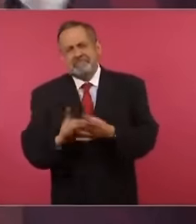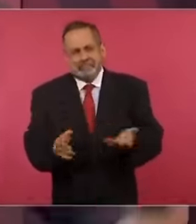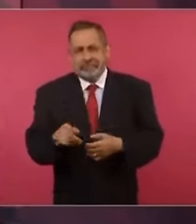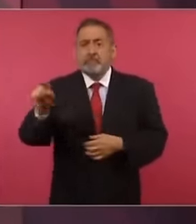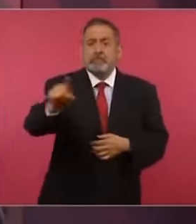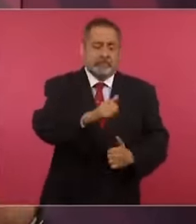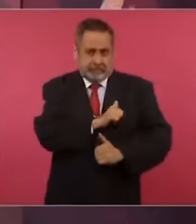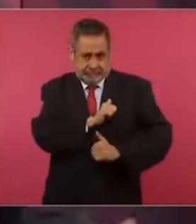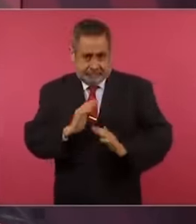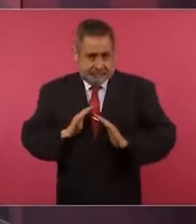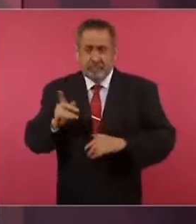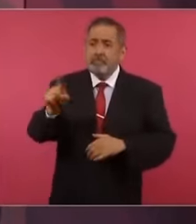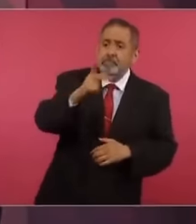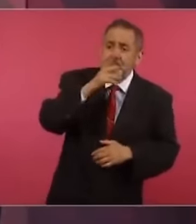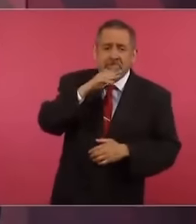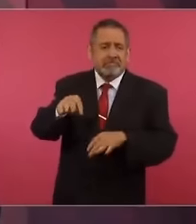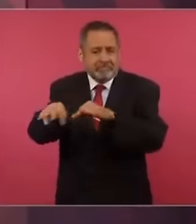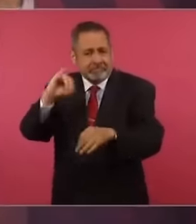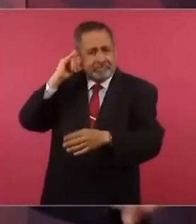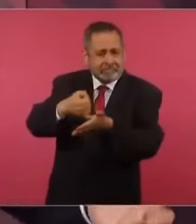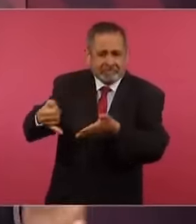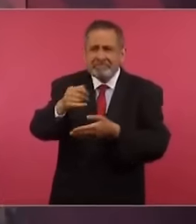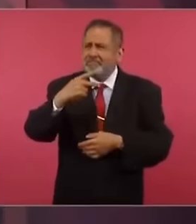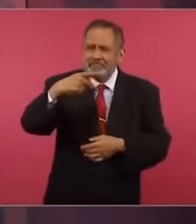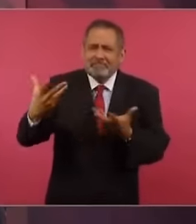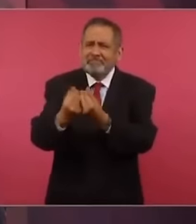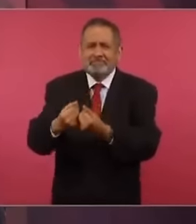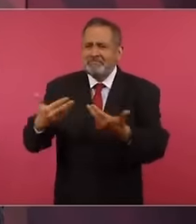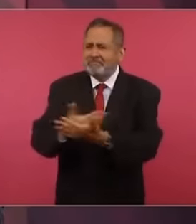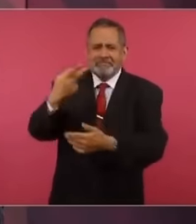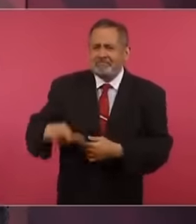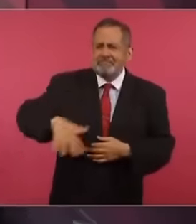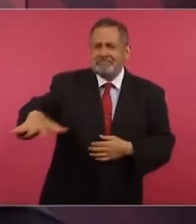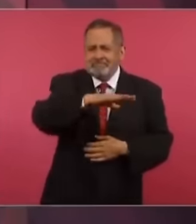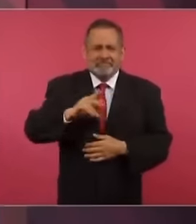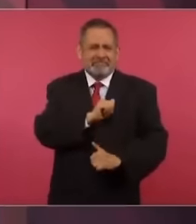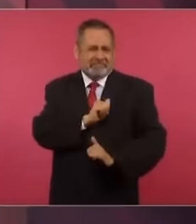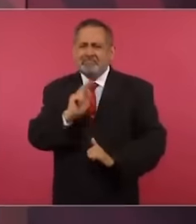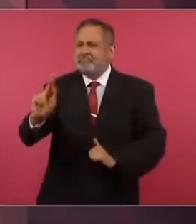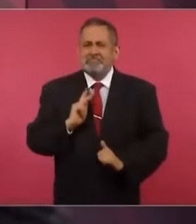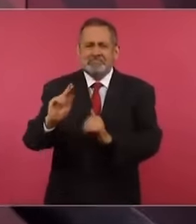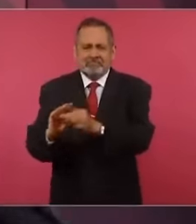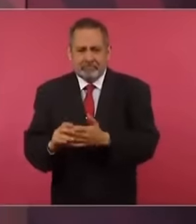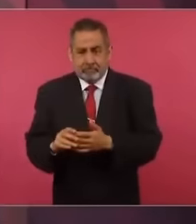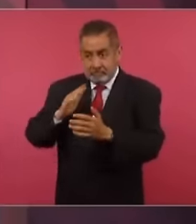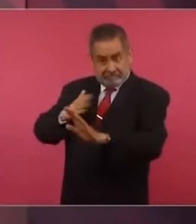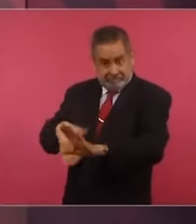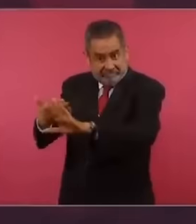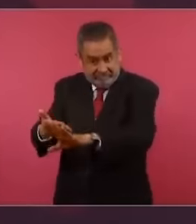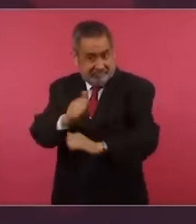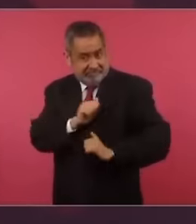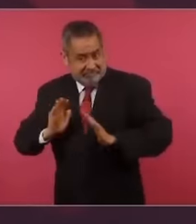¿Que son hijos de campesino, que son hijos de obrero, que son hijos del pueblo? ¿Y cómo le voy a hacer daño?